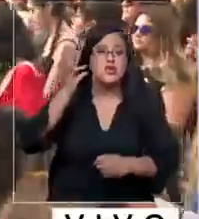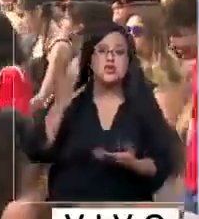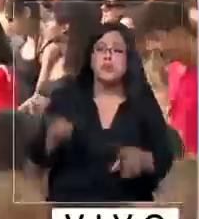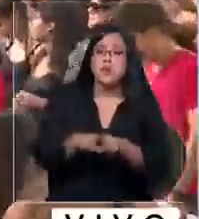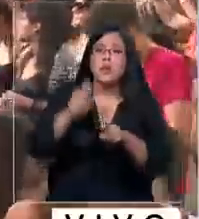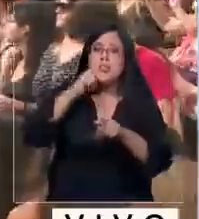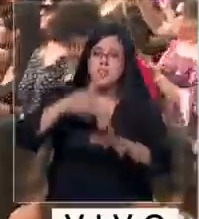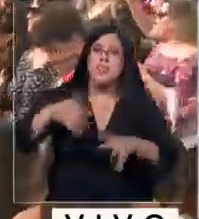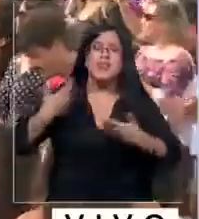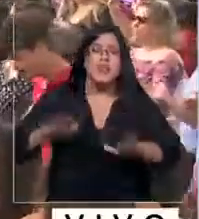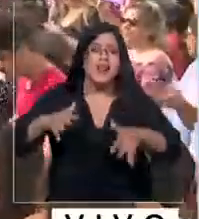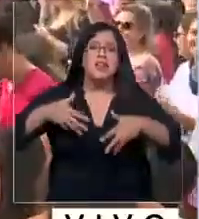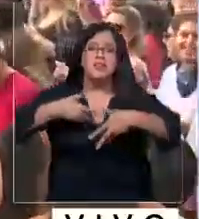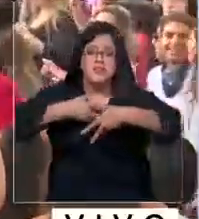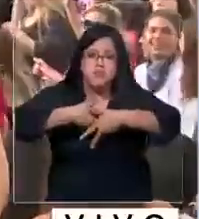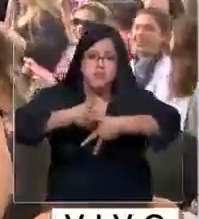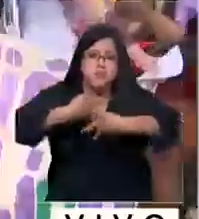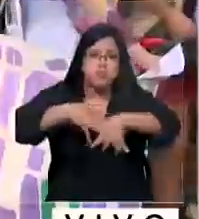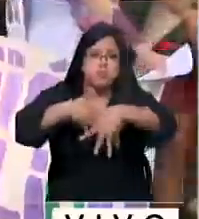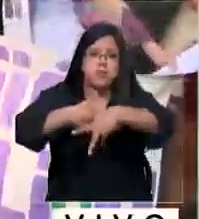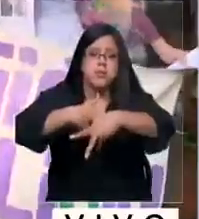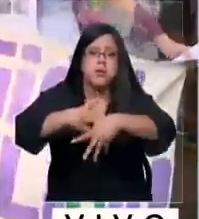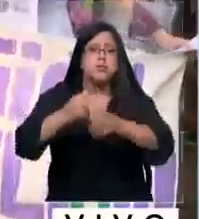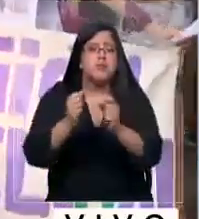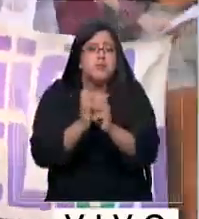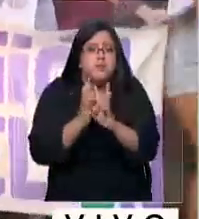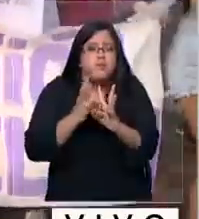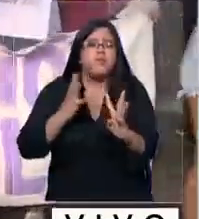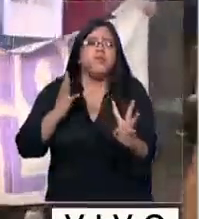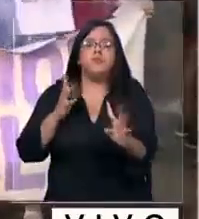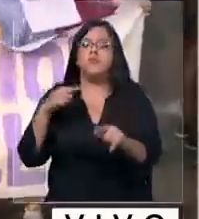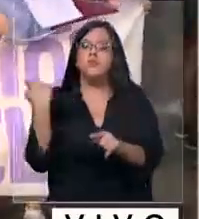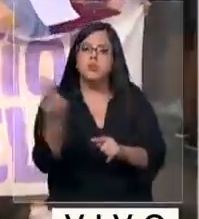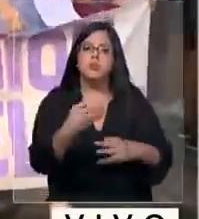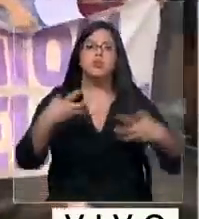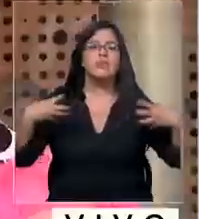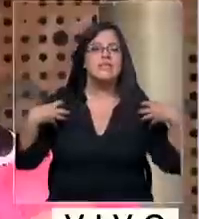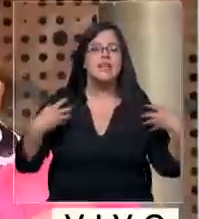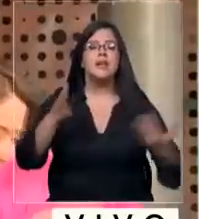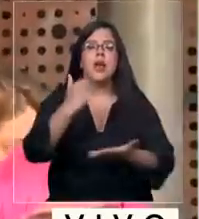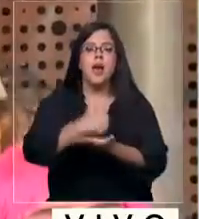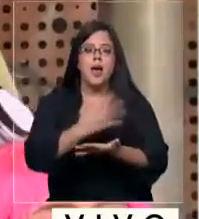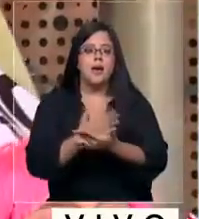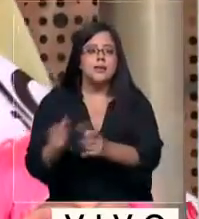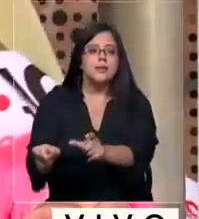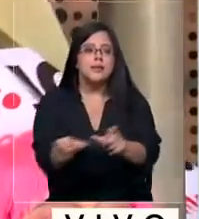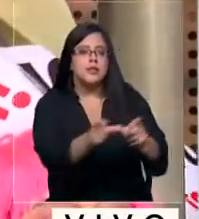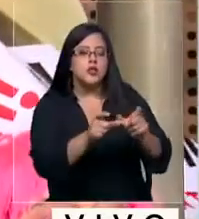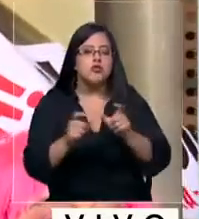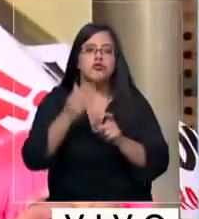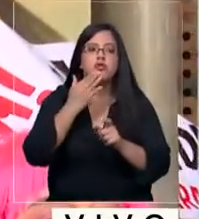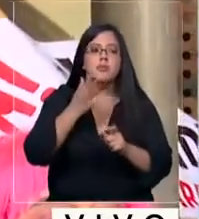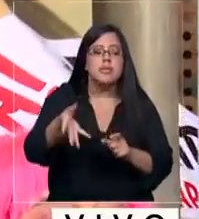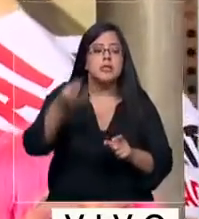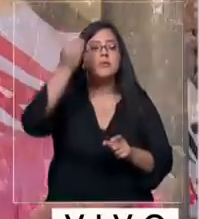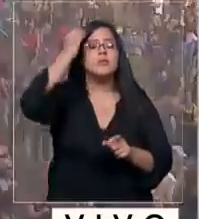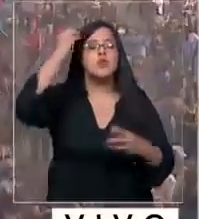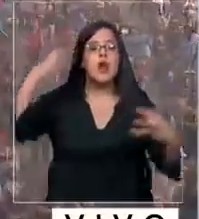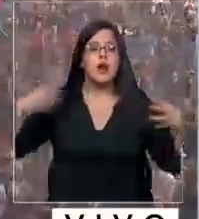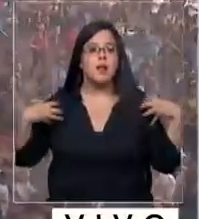masiva y convocante entonces en ese sentido nosotros nos estamos haciendo cargo las medidas de seguridad y somos conscientes y estamos haciendo y estamos siendo